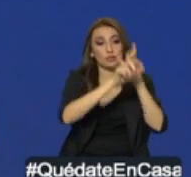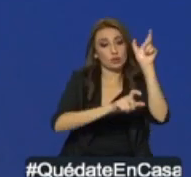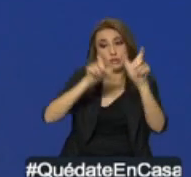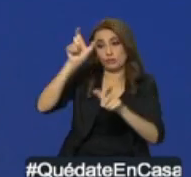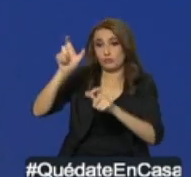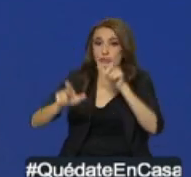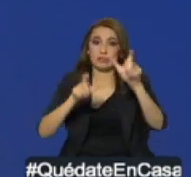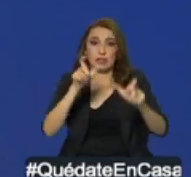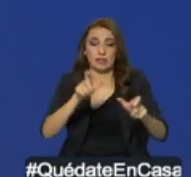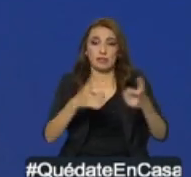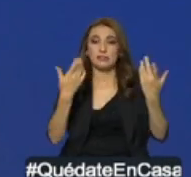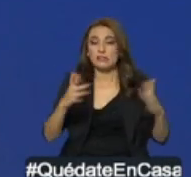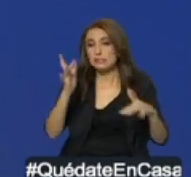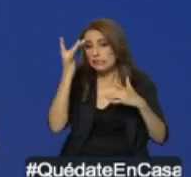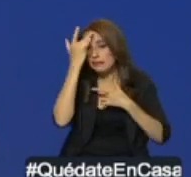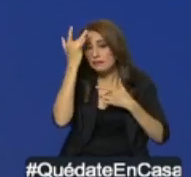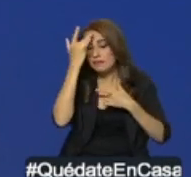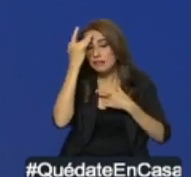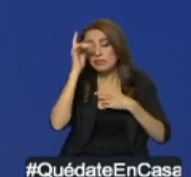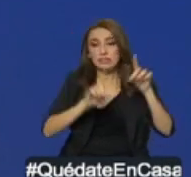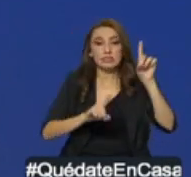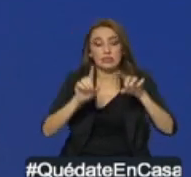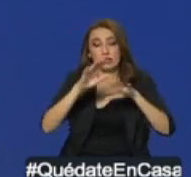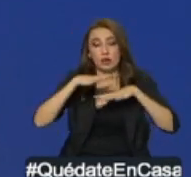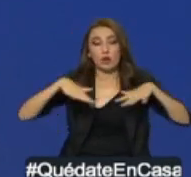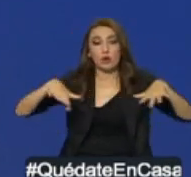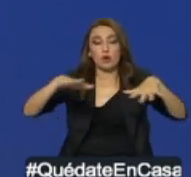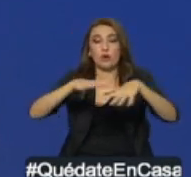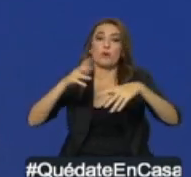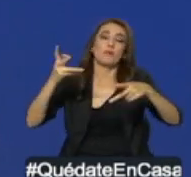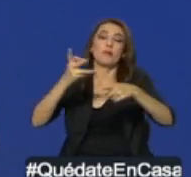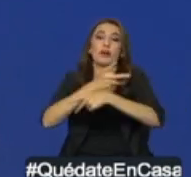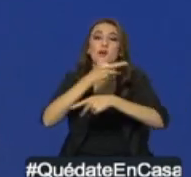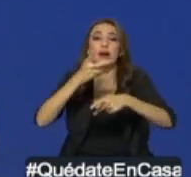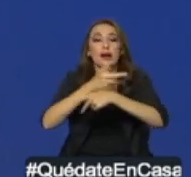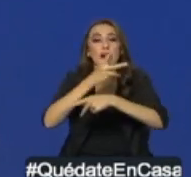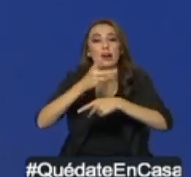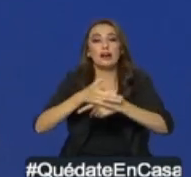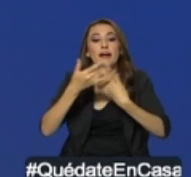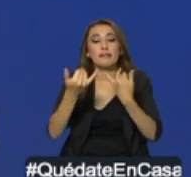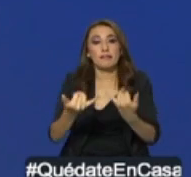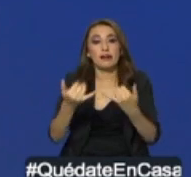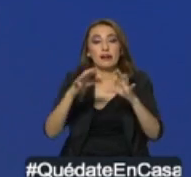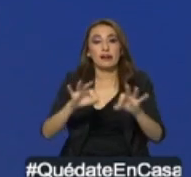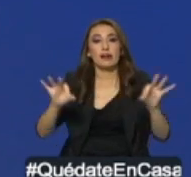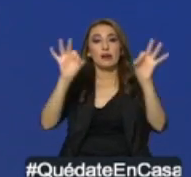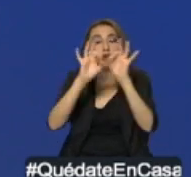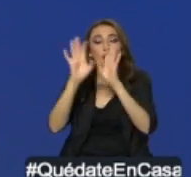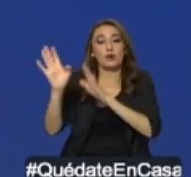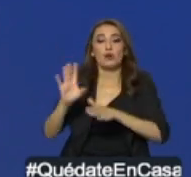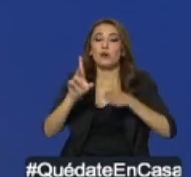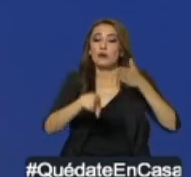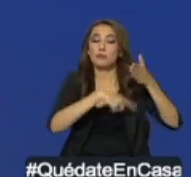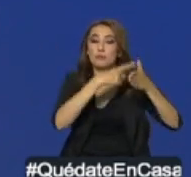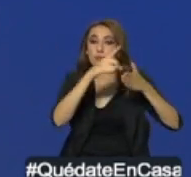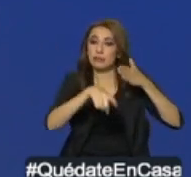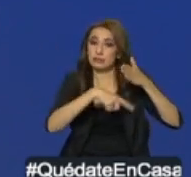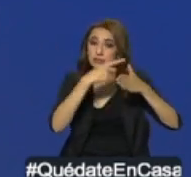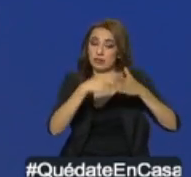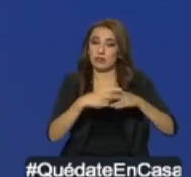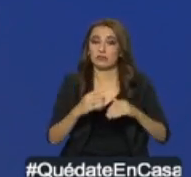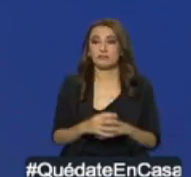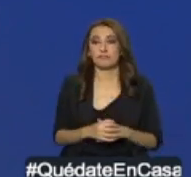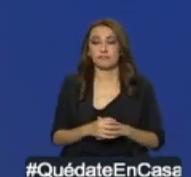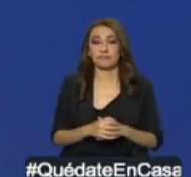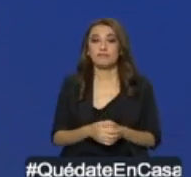tienen infecciones respiratorias agudas graves como en el caso de esta enfermedad requieren de ventiladores para su recuperación